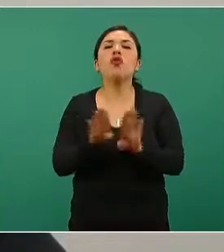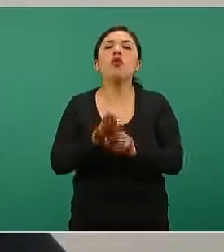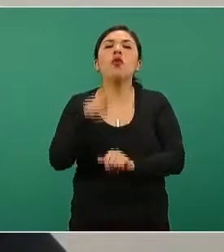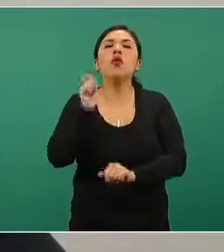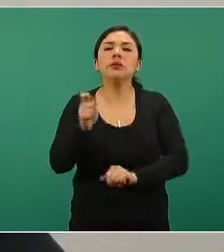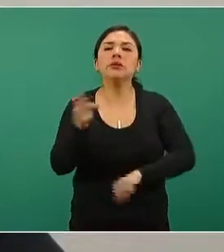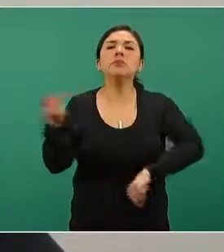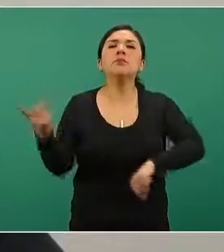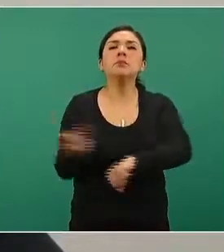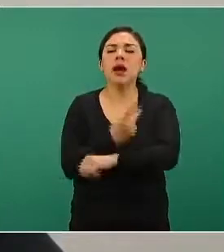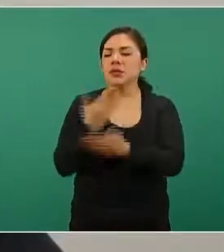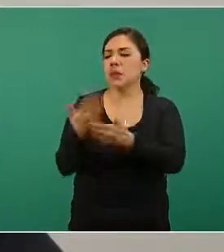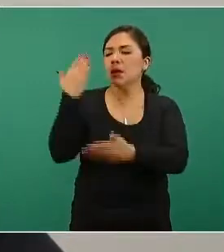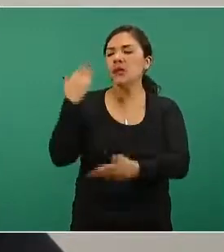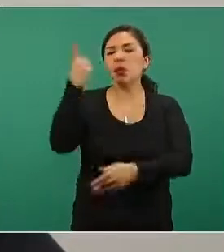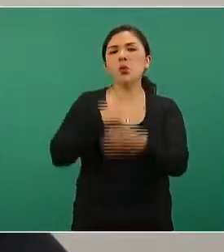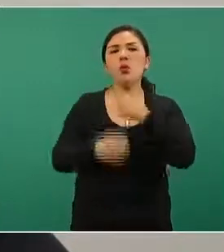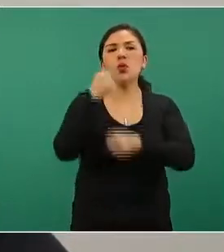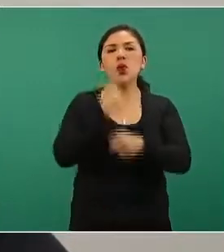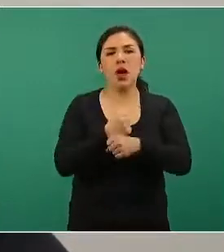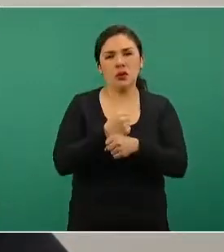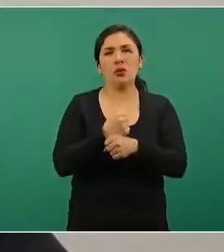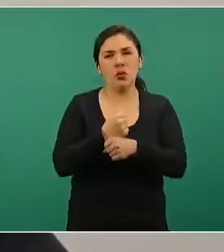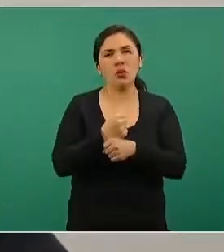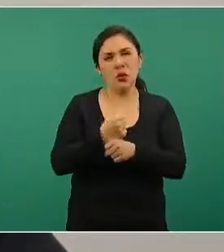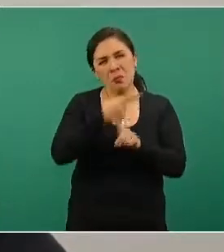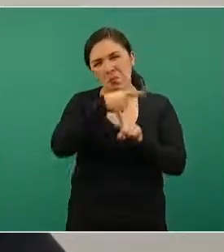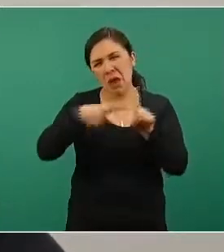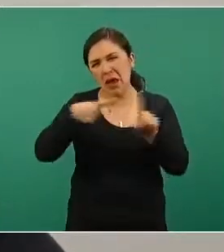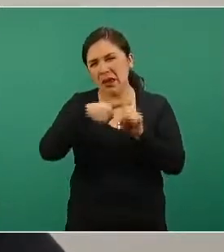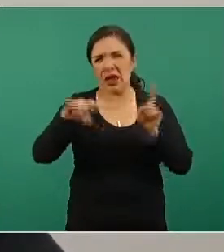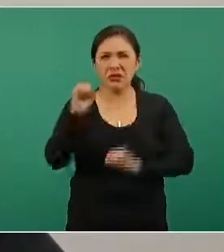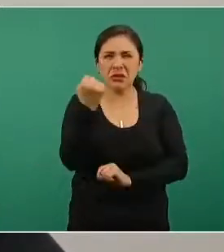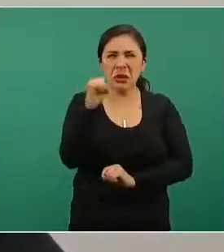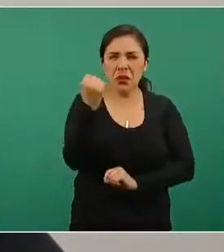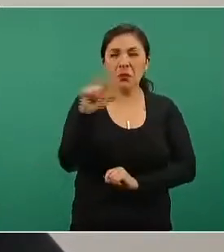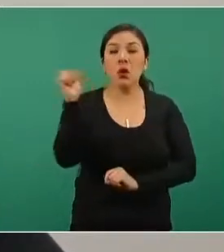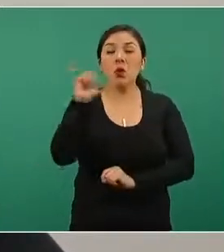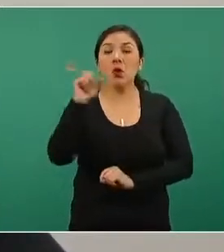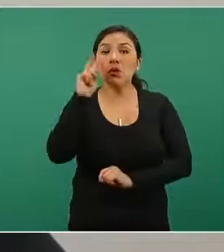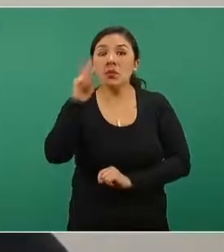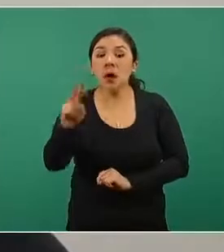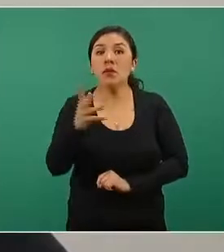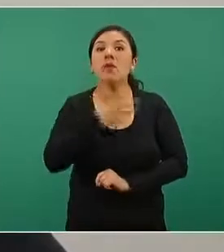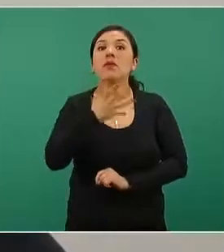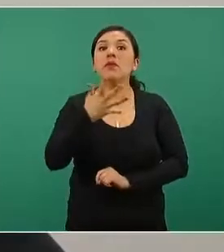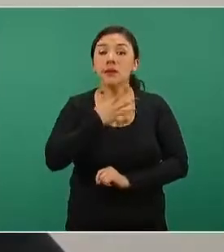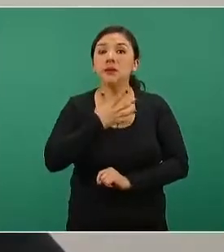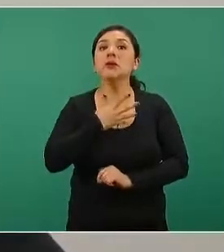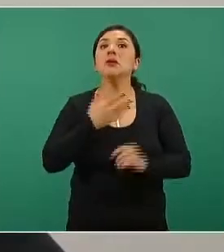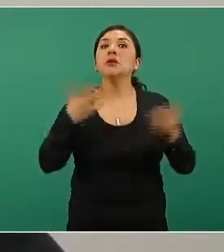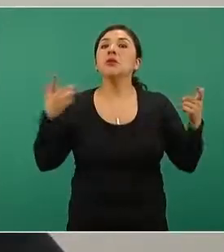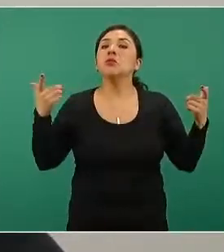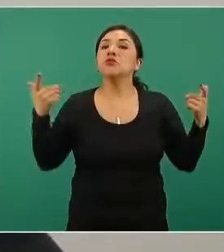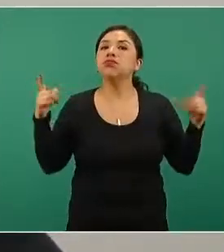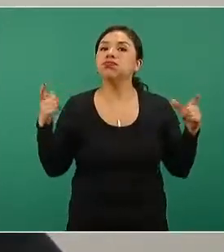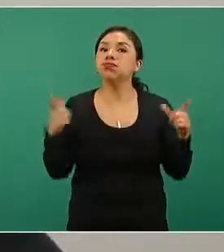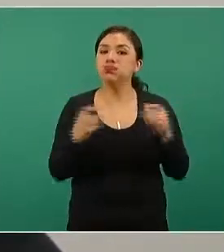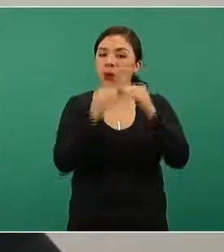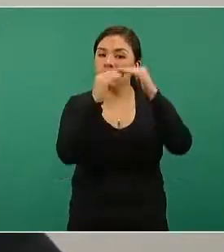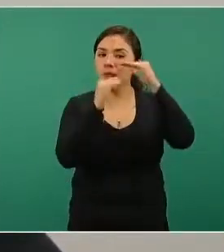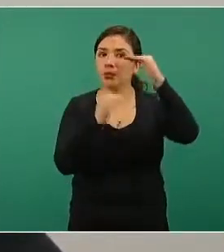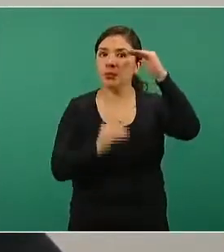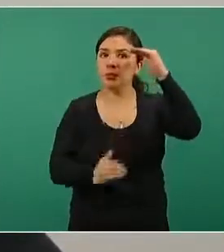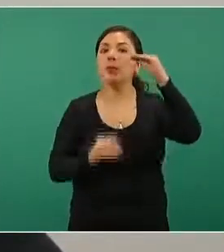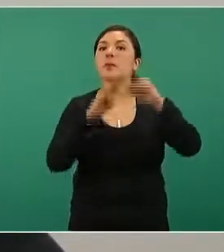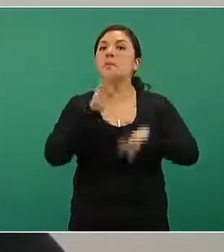que tuvimos el año pasado a mediados de septiembre, que fue cuando tuvimos la disminución más baja